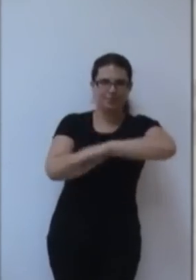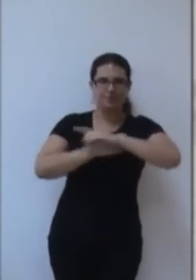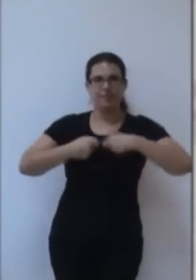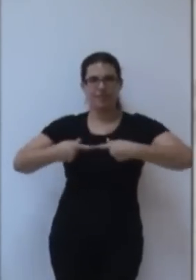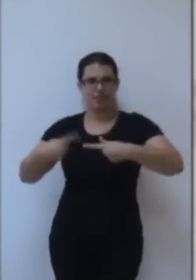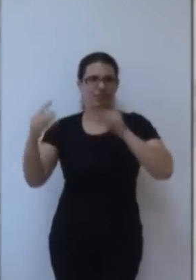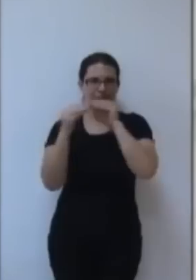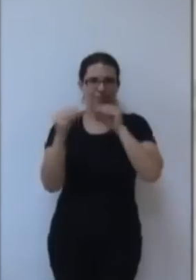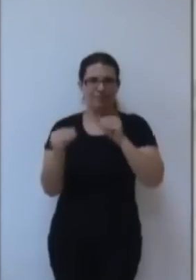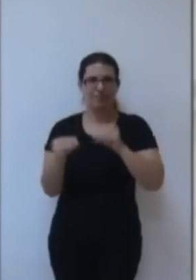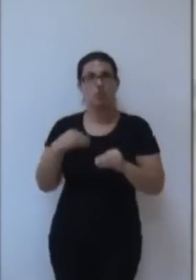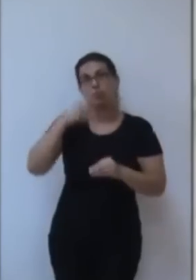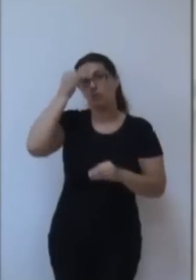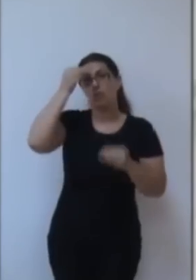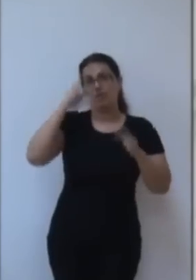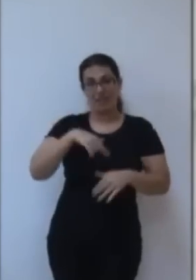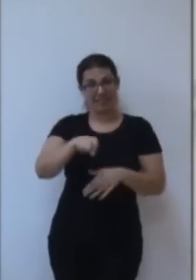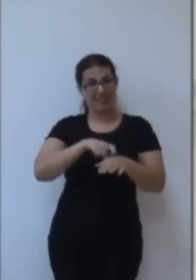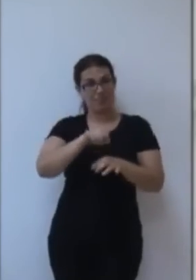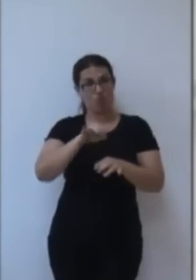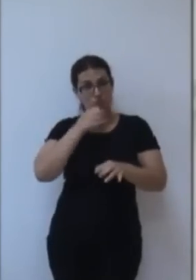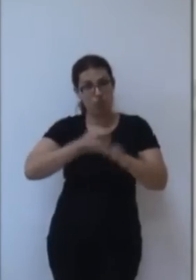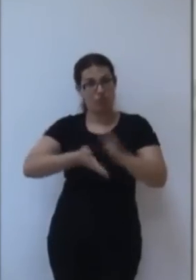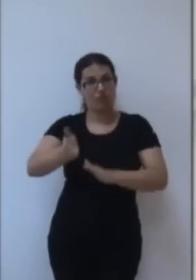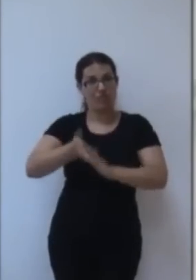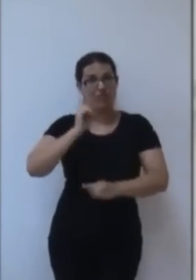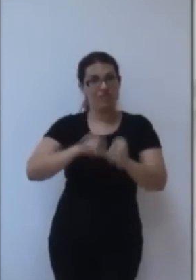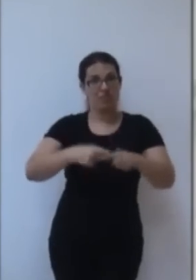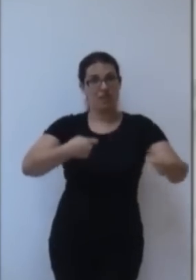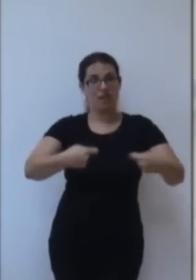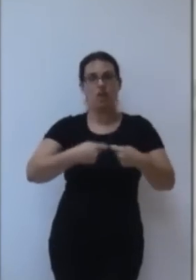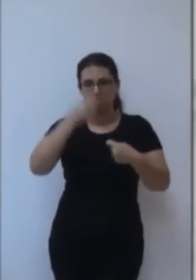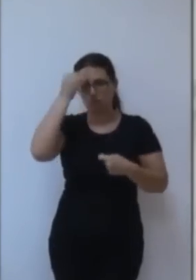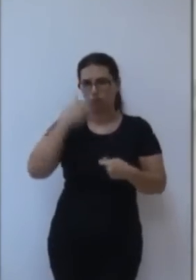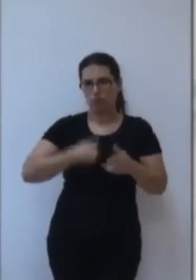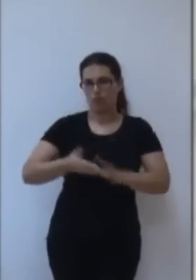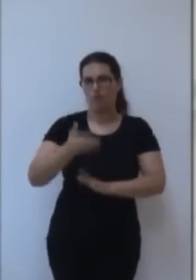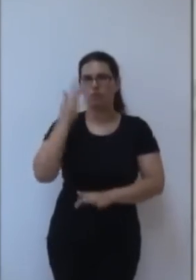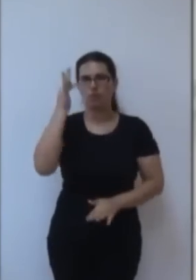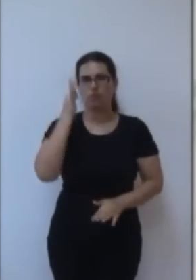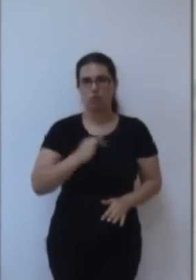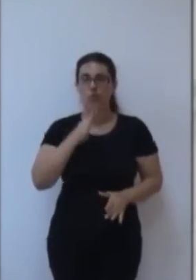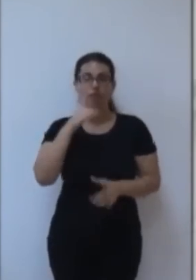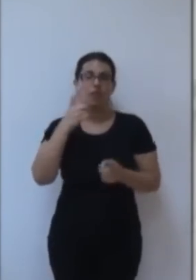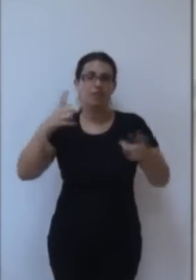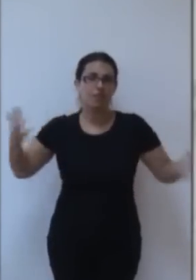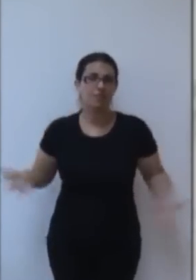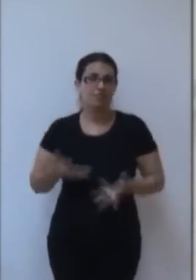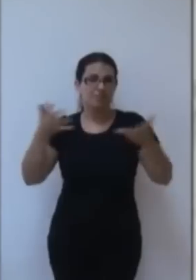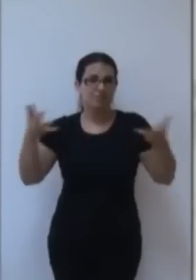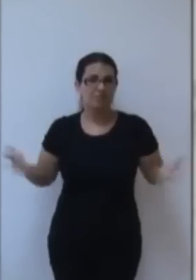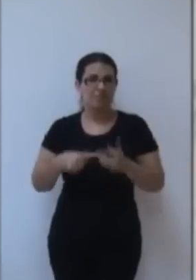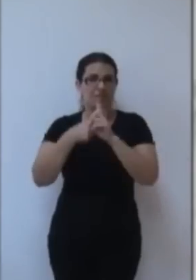de iniciativas creo que sí que van a tener cabida, ¿no? Pero hace falta impulsarlas, hace falta iniciativas de apoyo a este tipo